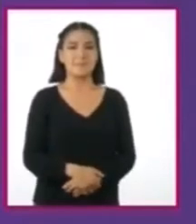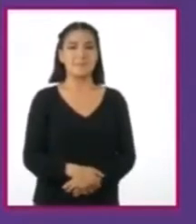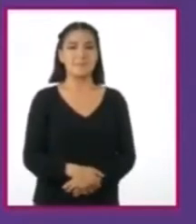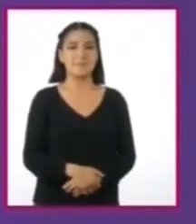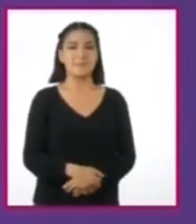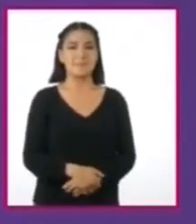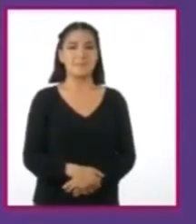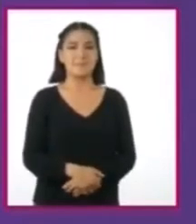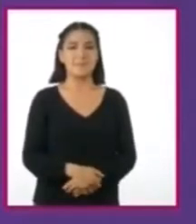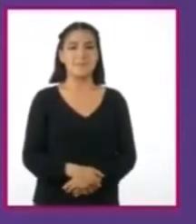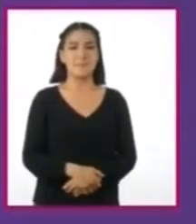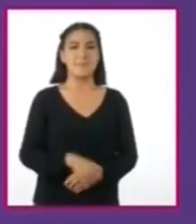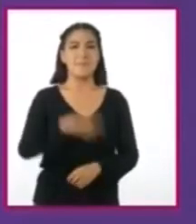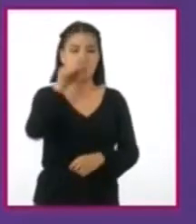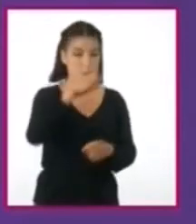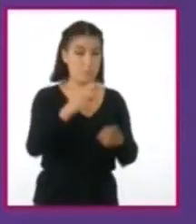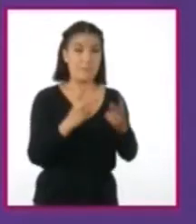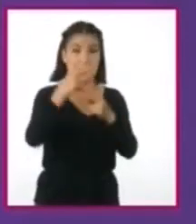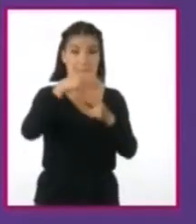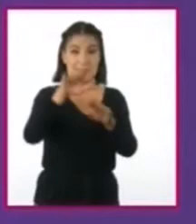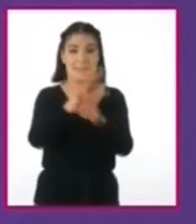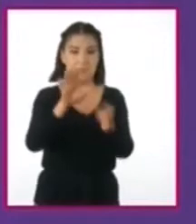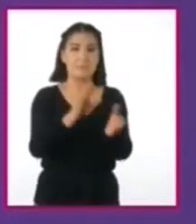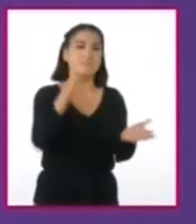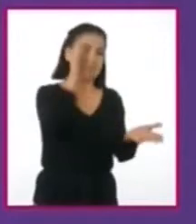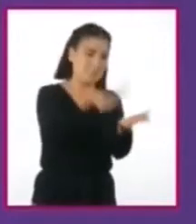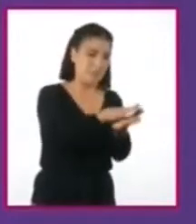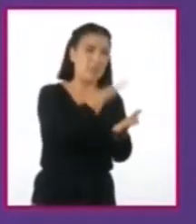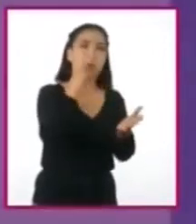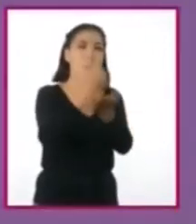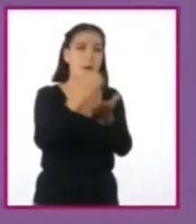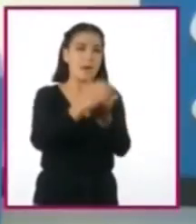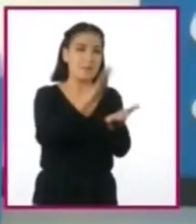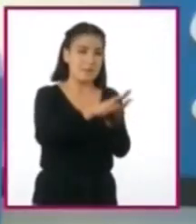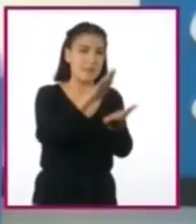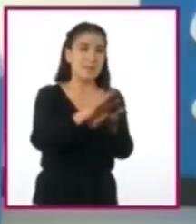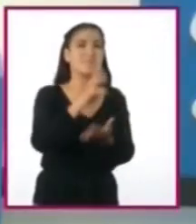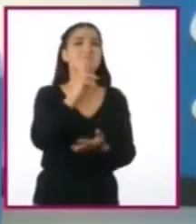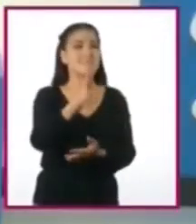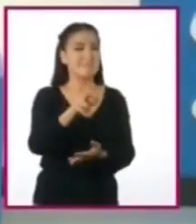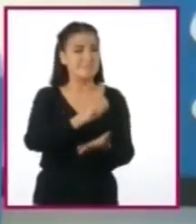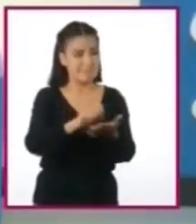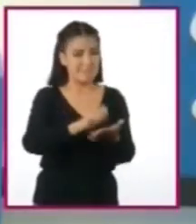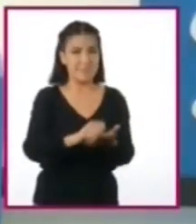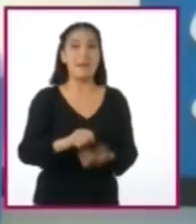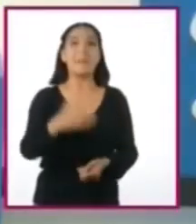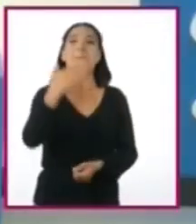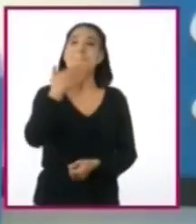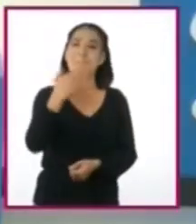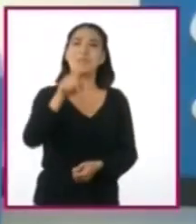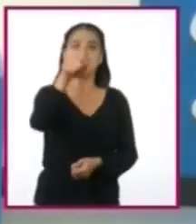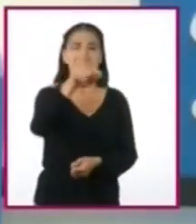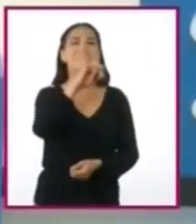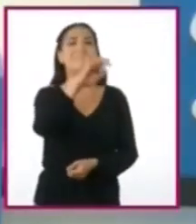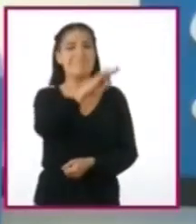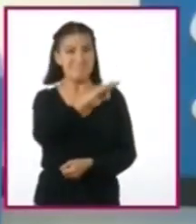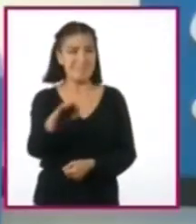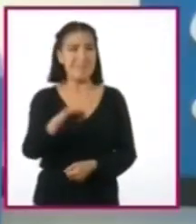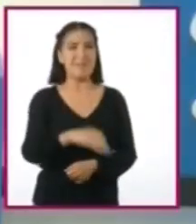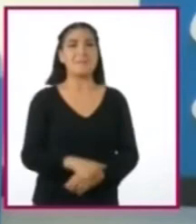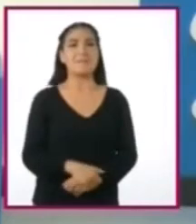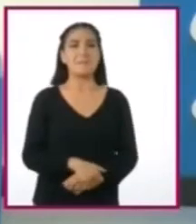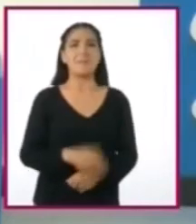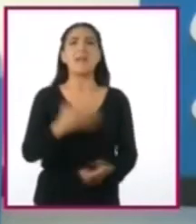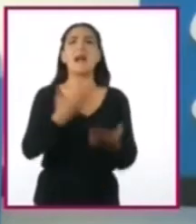Peguen sus triángulos en su cuaderno y anoten sus resultados. Muy bien, sé que lo lograrán. Ahora